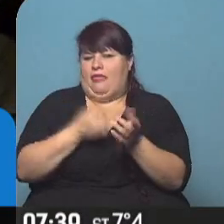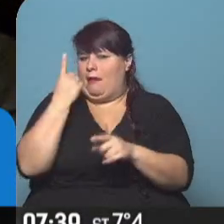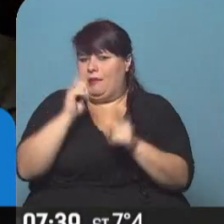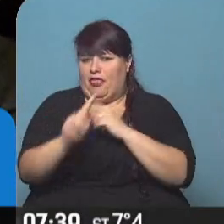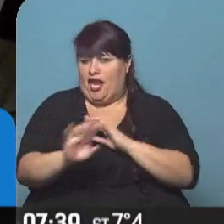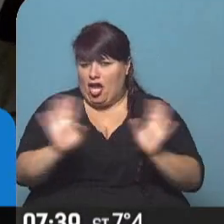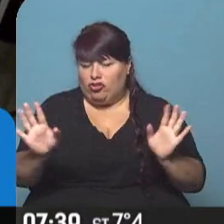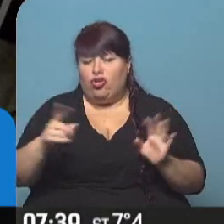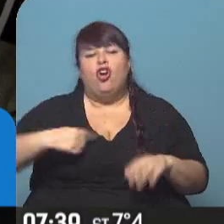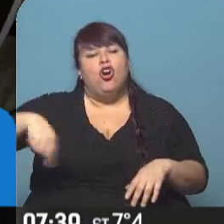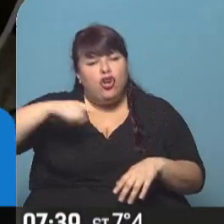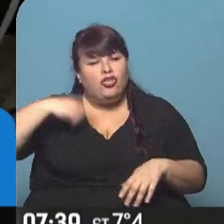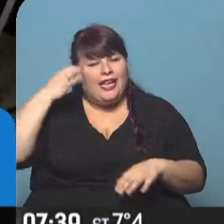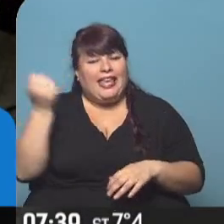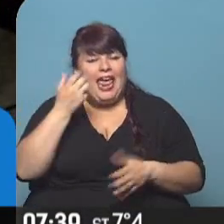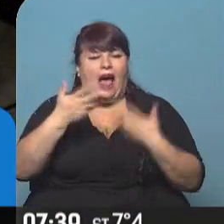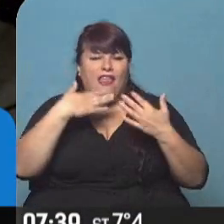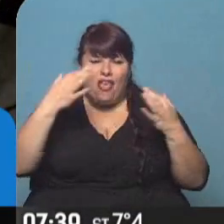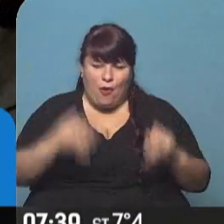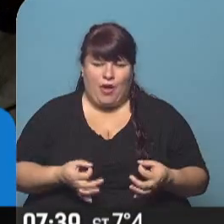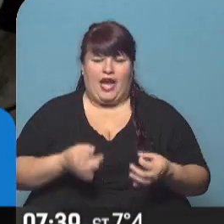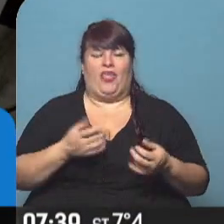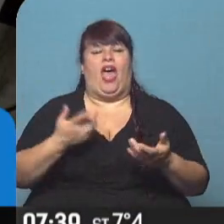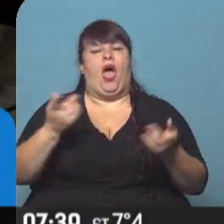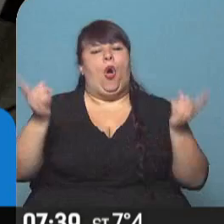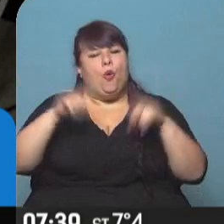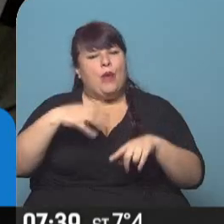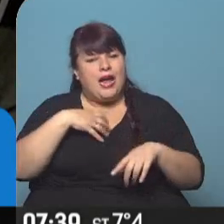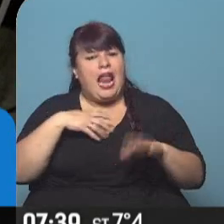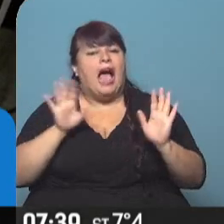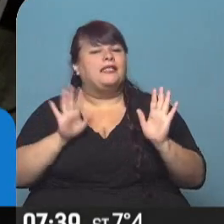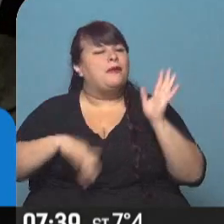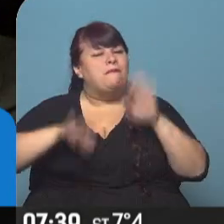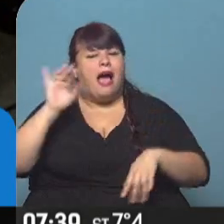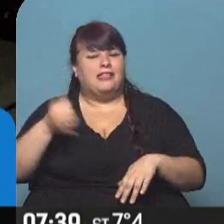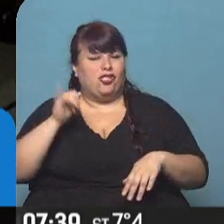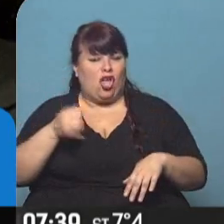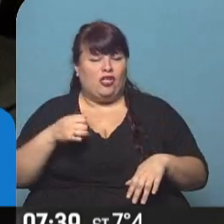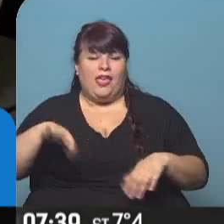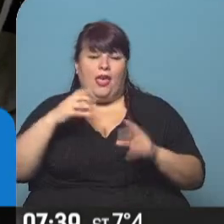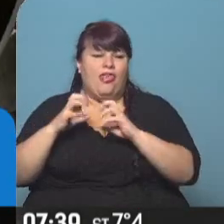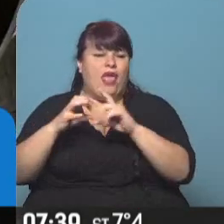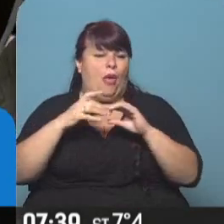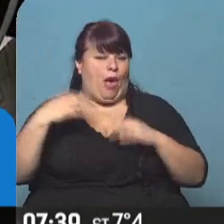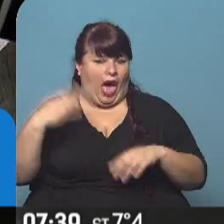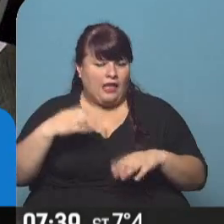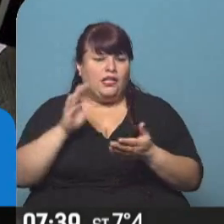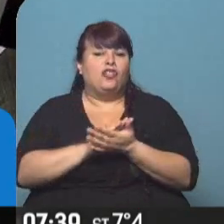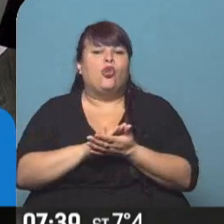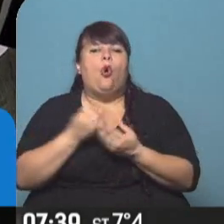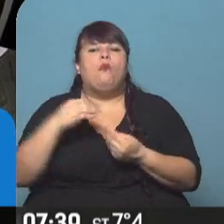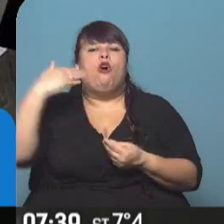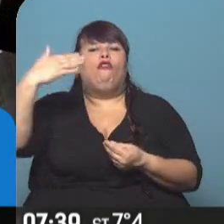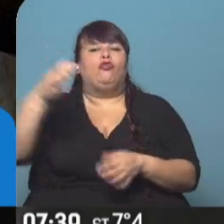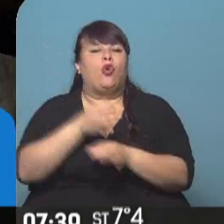instancia. Nosotros queremos que haya un diálogo real, queremos volver a tener clases, pero por sobre todas las cosas queremos que haya un debate profundo sobre cuál va a ser